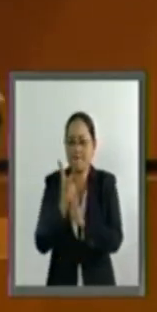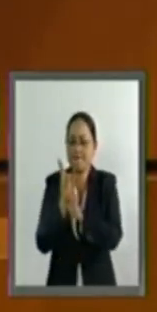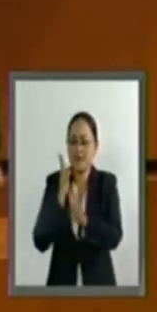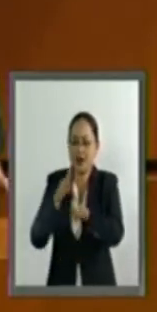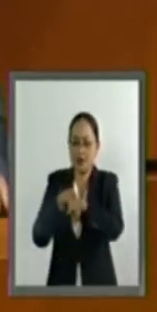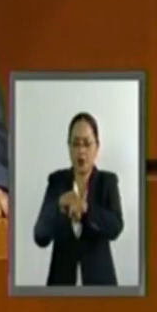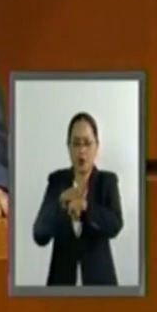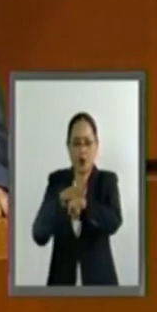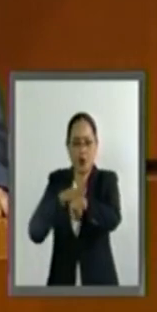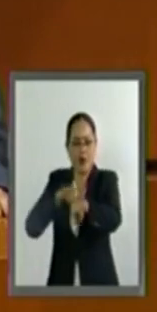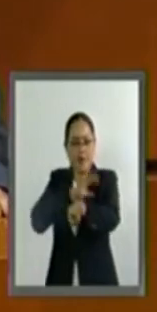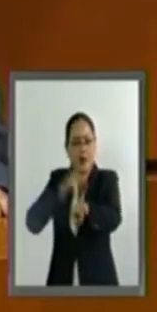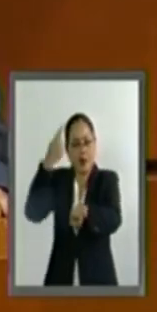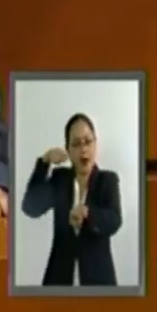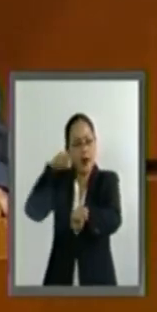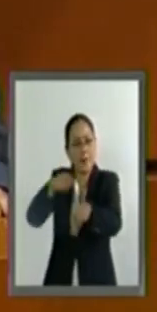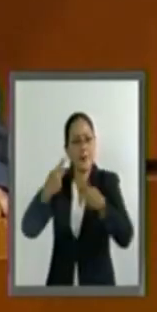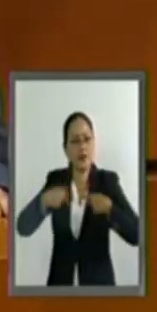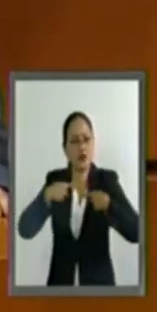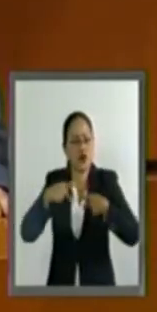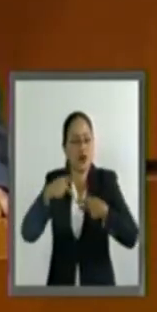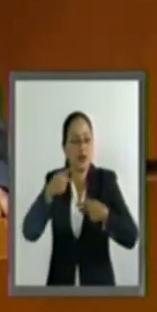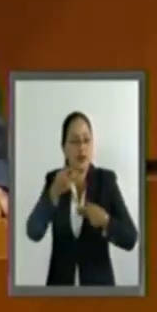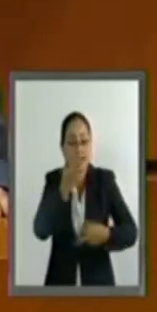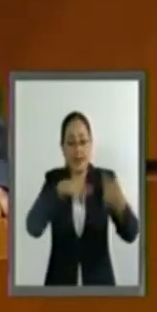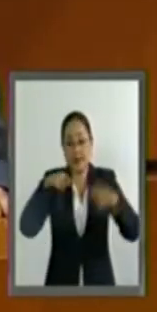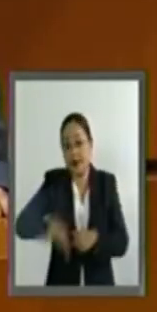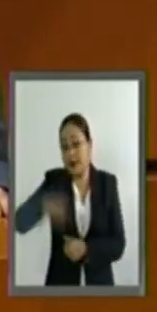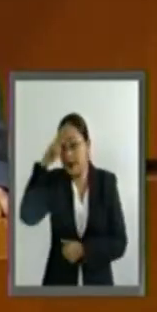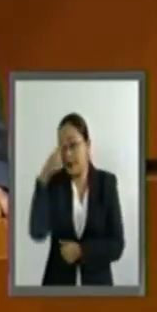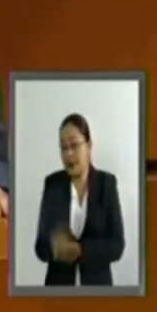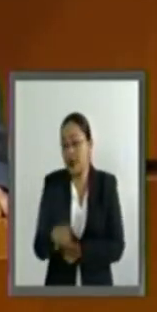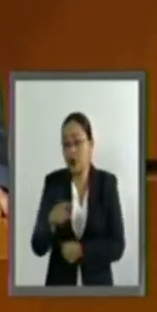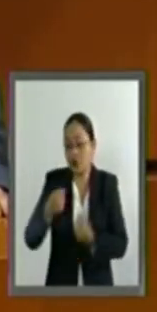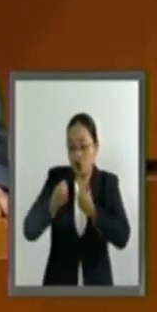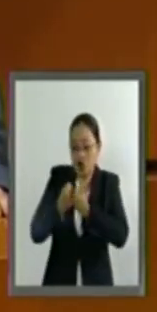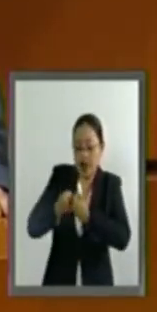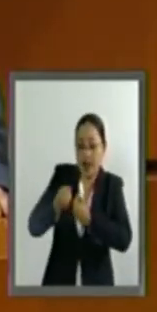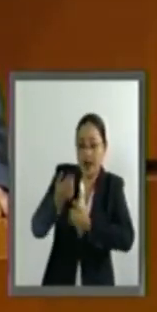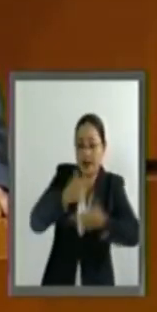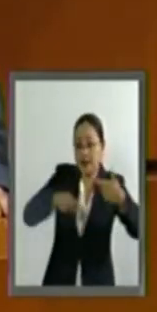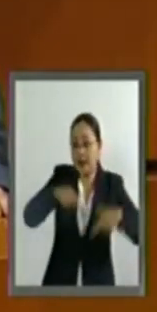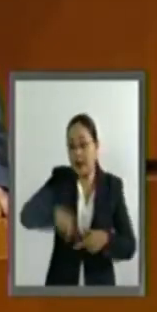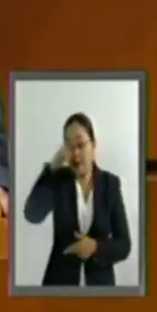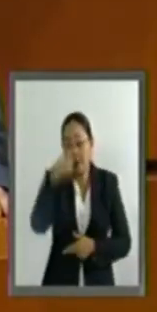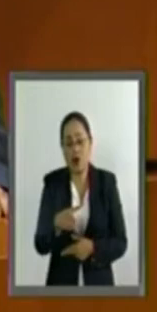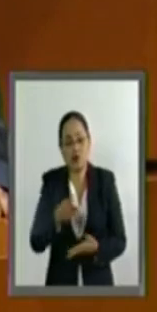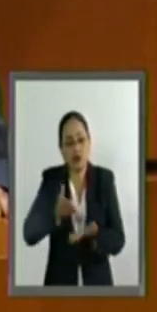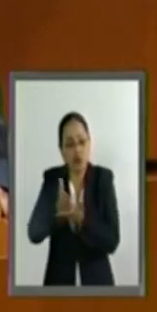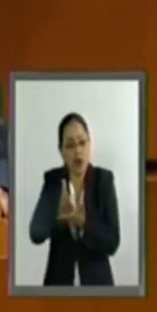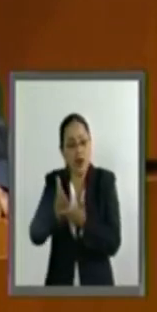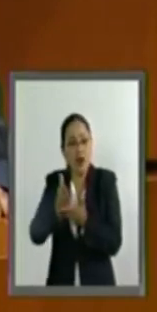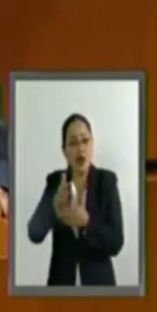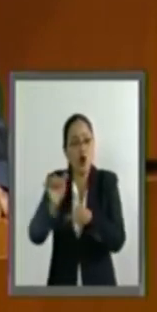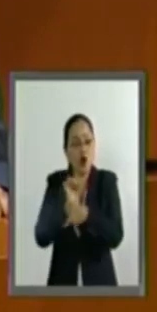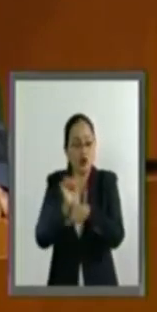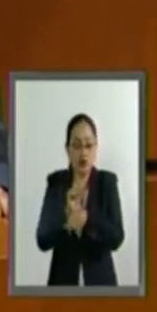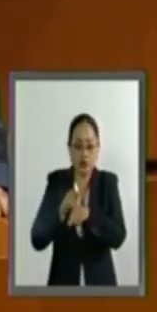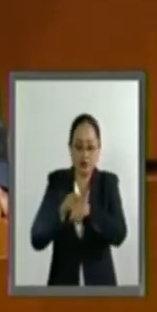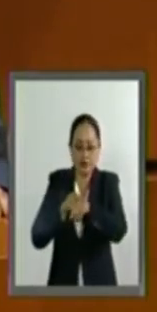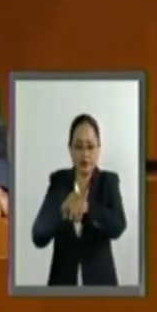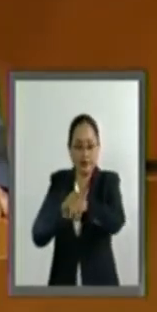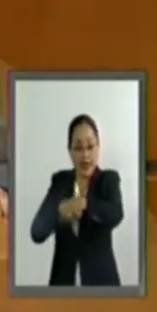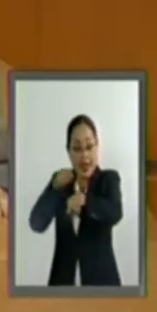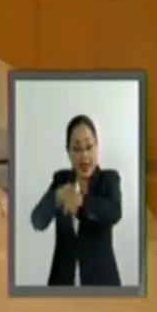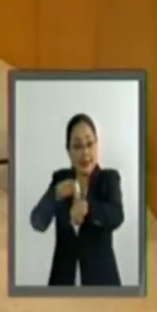carril preferente para los mexicanos en repatriación que cruzan la frontera de regreso a México por vía terrestre, que es la